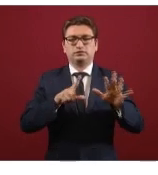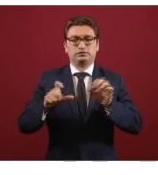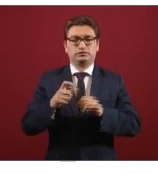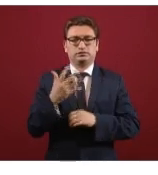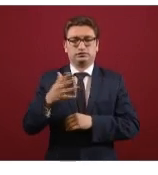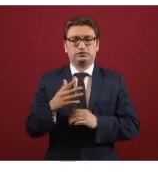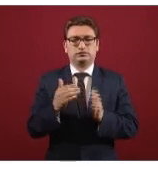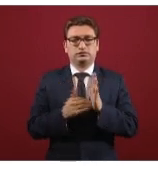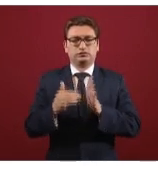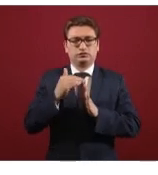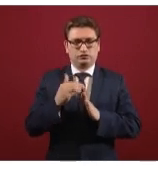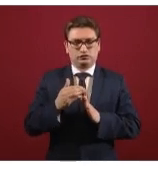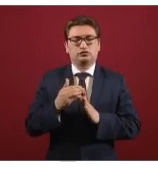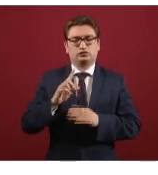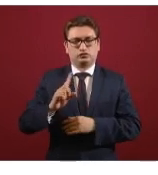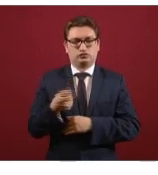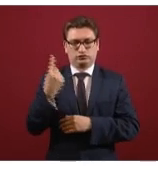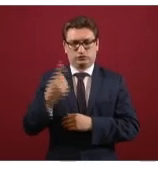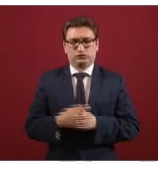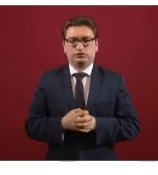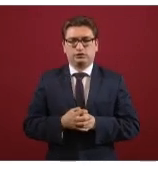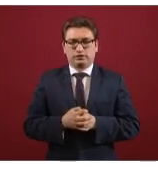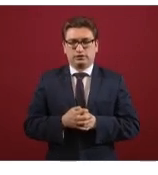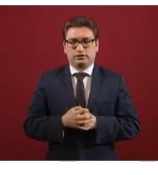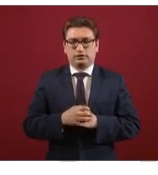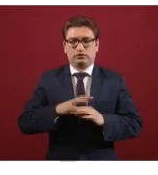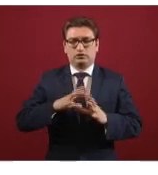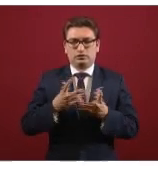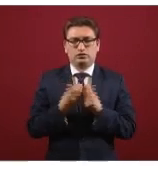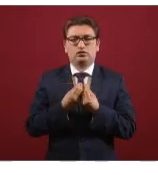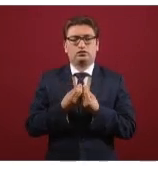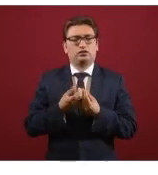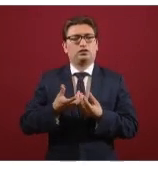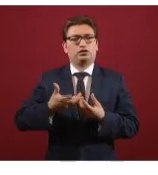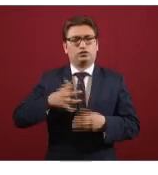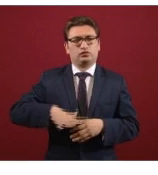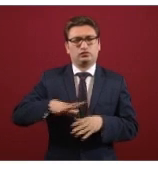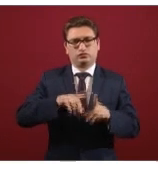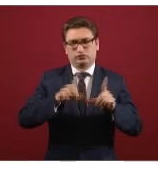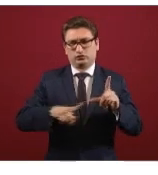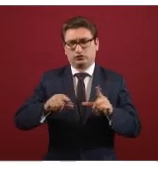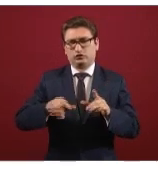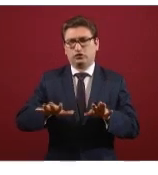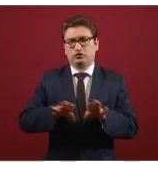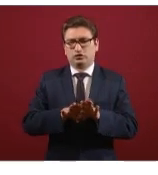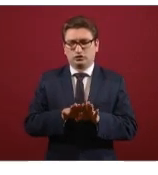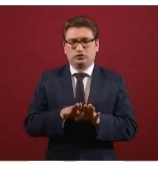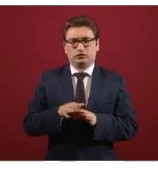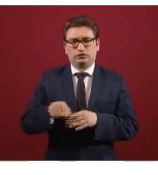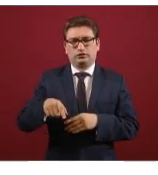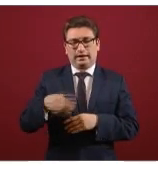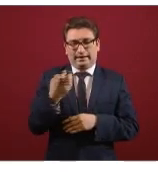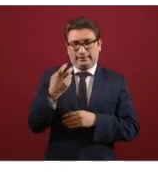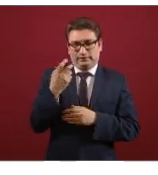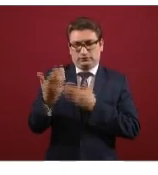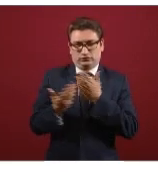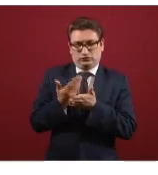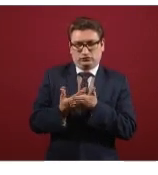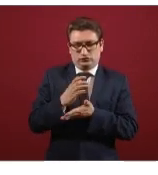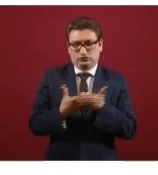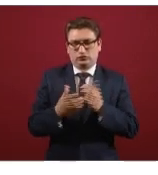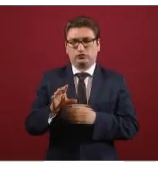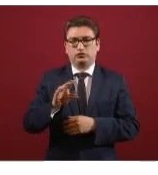millones de dólares con una integración nacional que eso también se pidió en las bases del